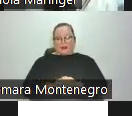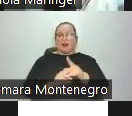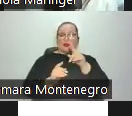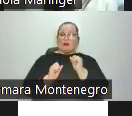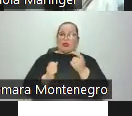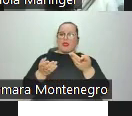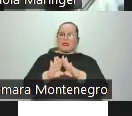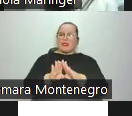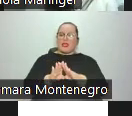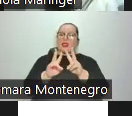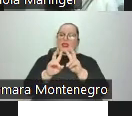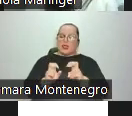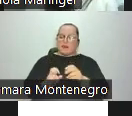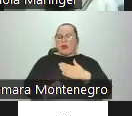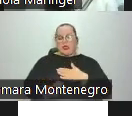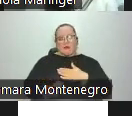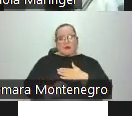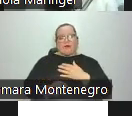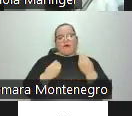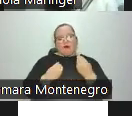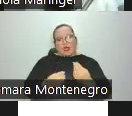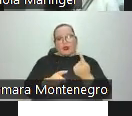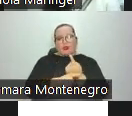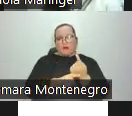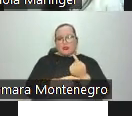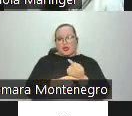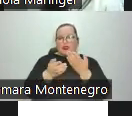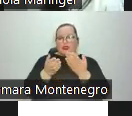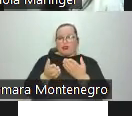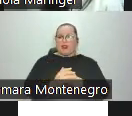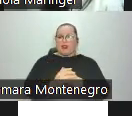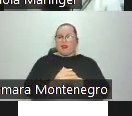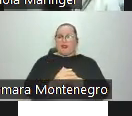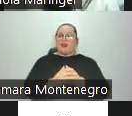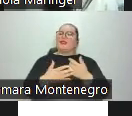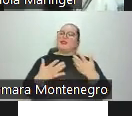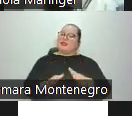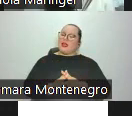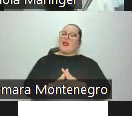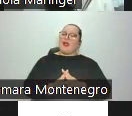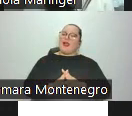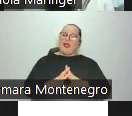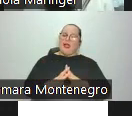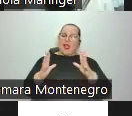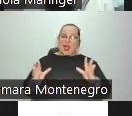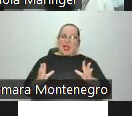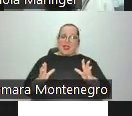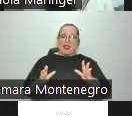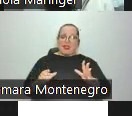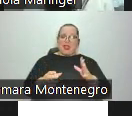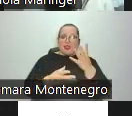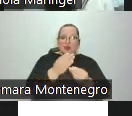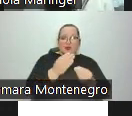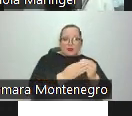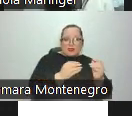un cierre. Ha sido para mí maravilloso conversar contigo. Creo que hemos llegado a grandes conclusiones,